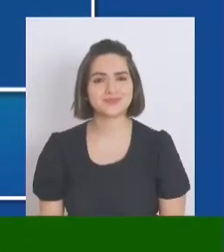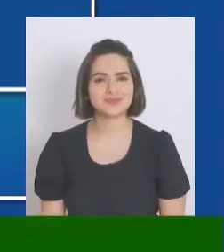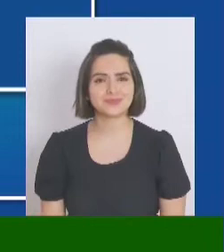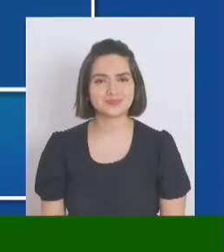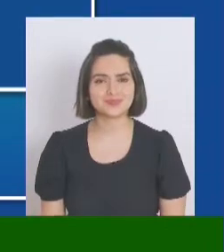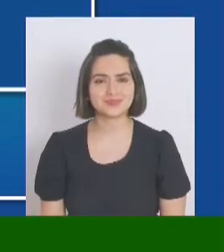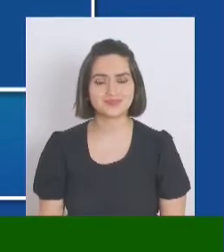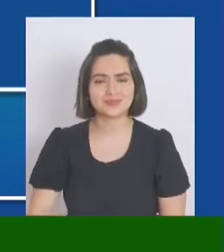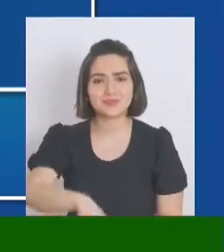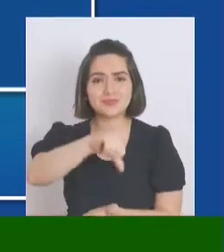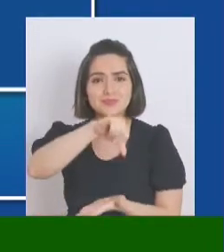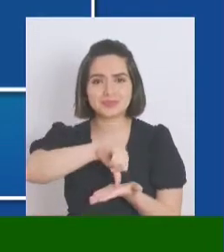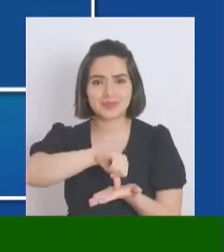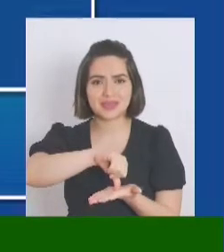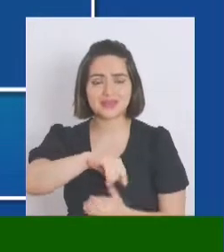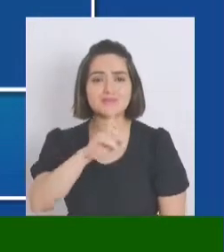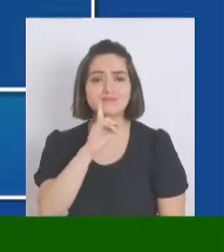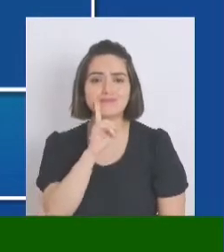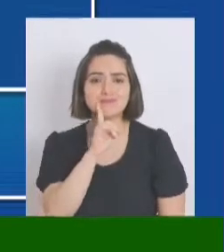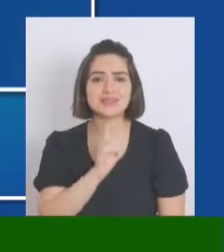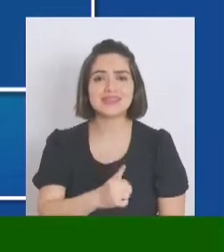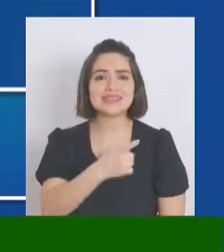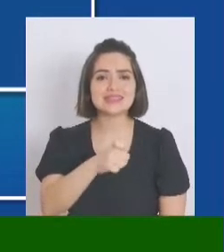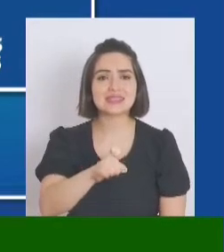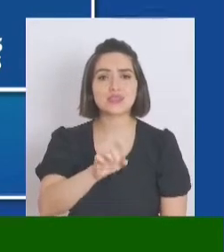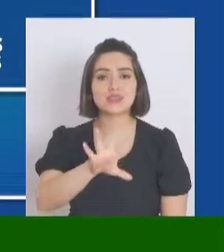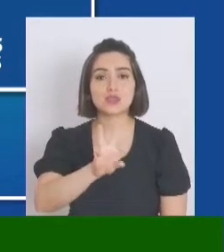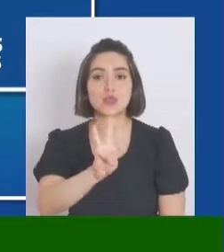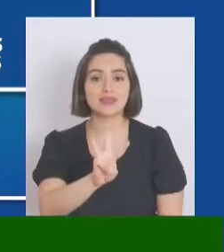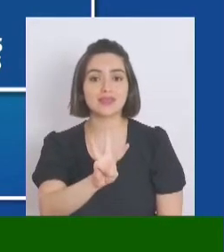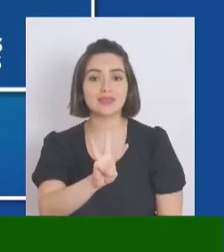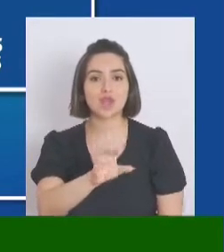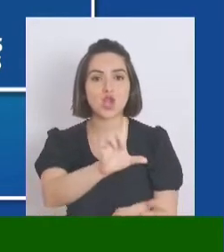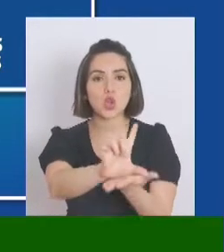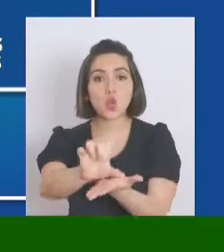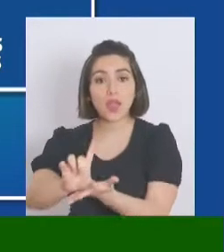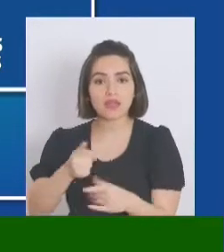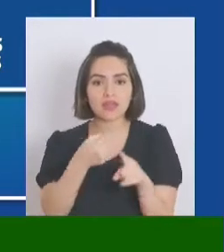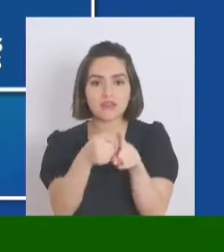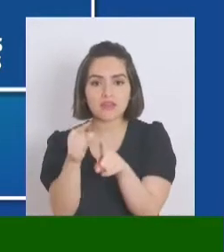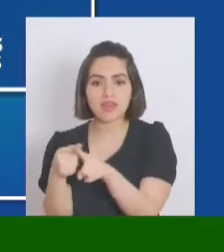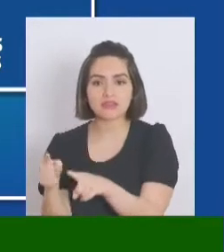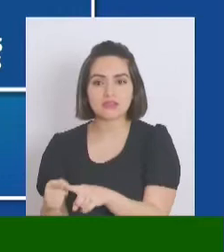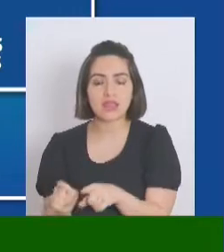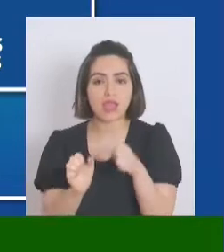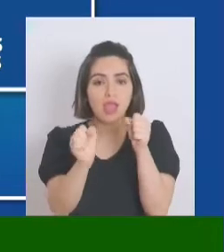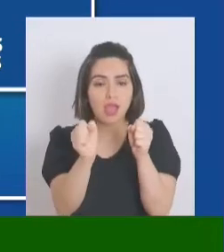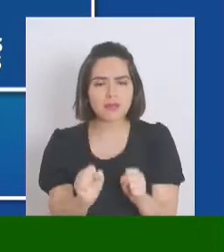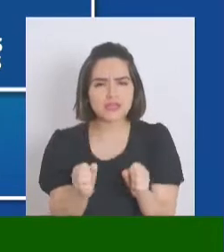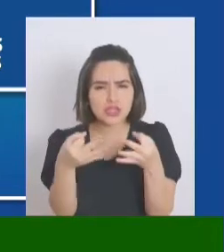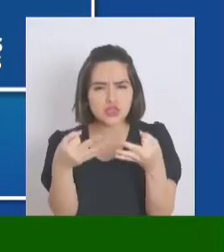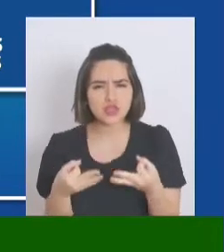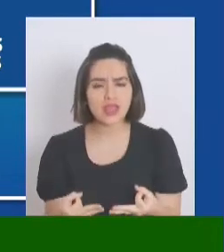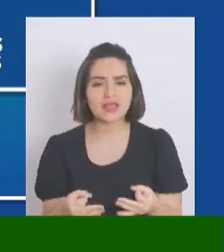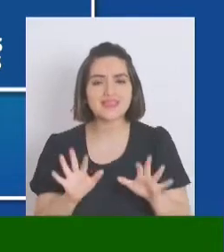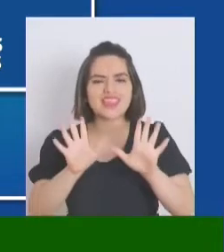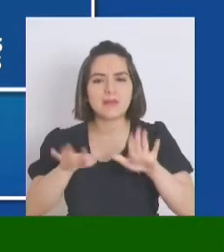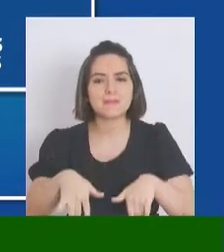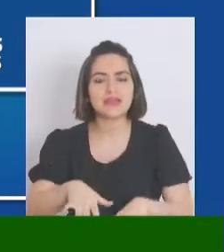a nivel país disponemos de 153 recintos con una capacidad total de